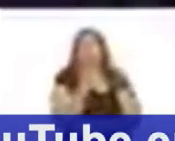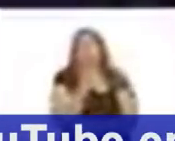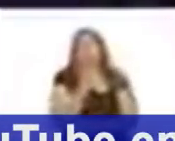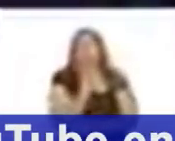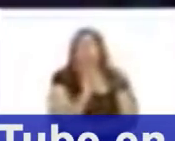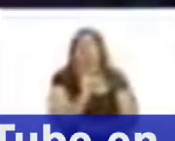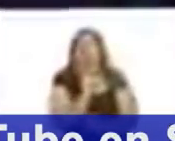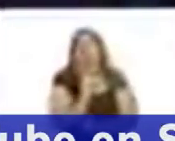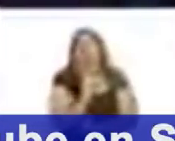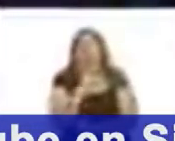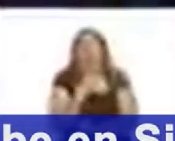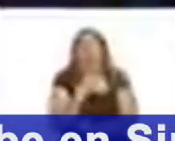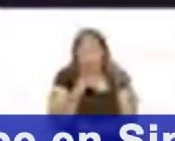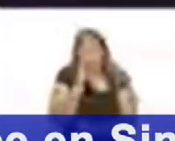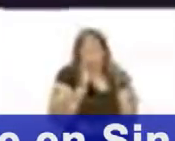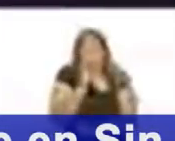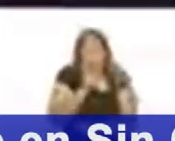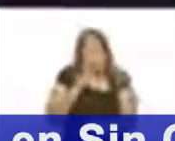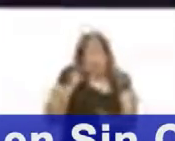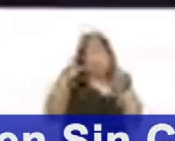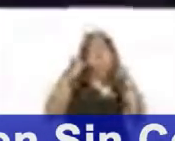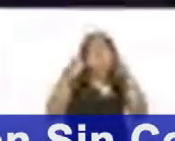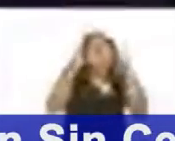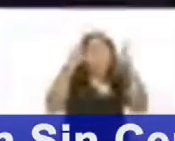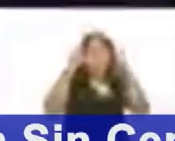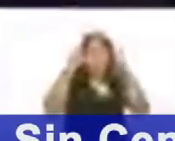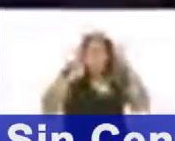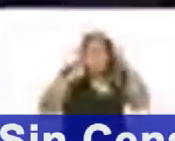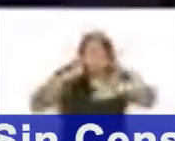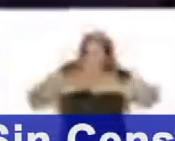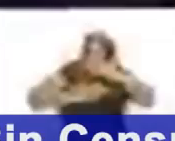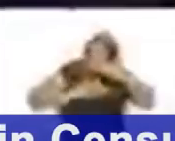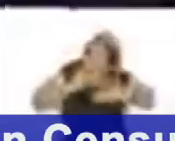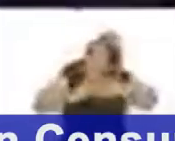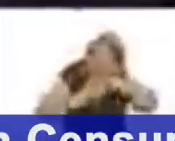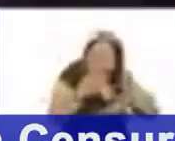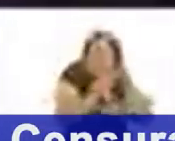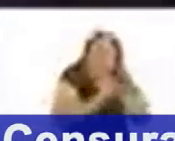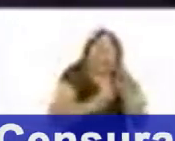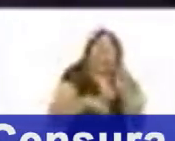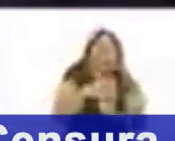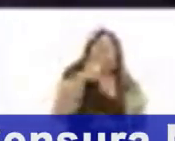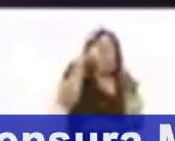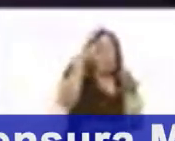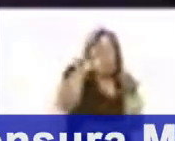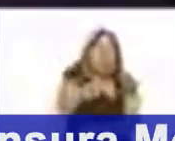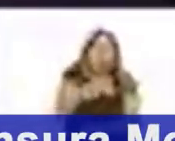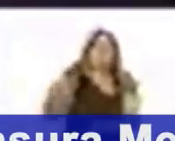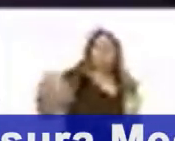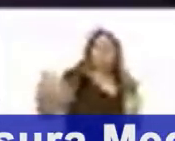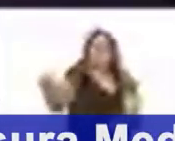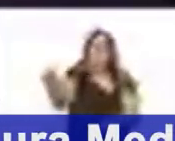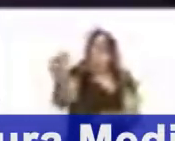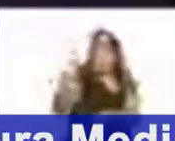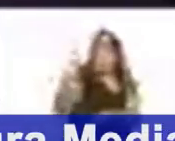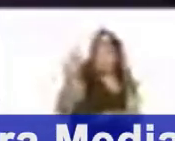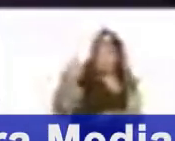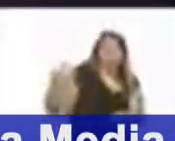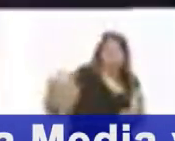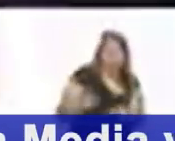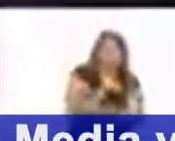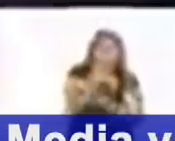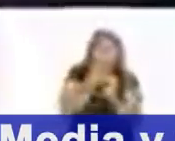nadie que detenga los sueños de todos los mexicanos. Vamos juntos a